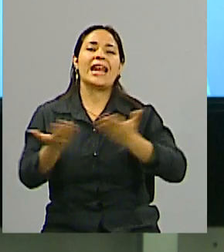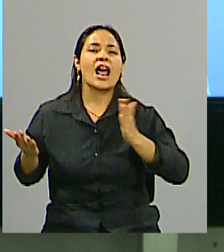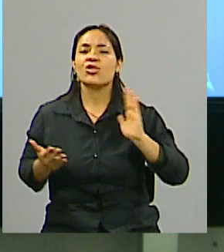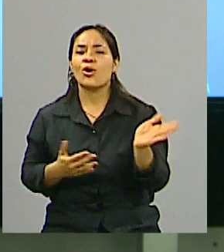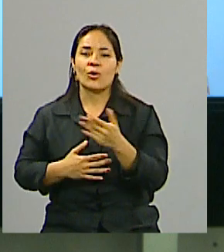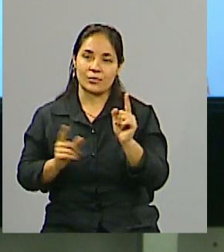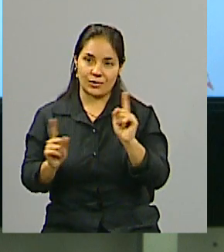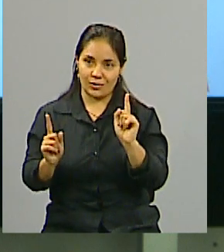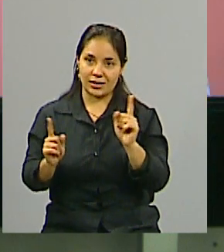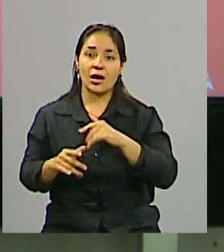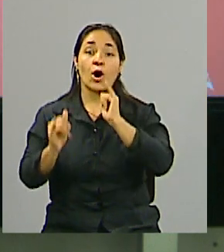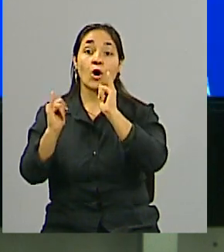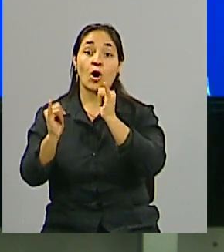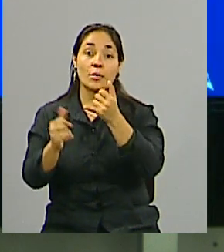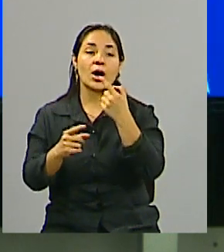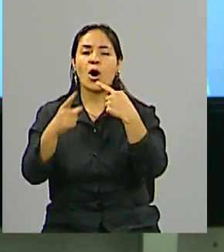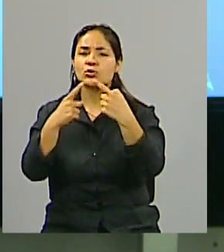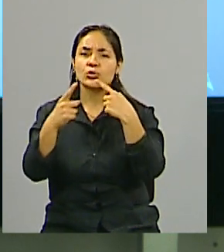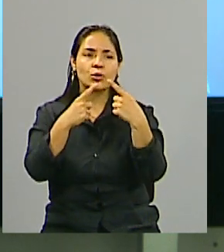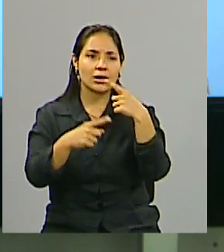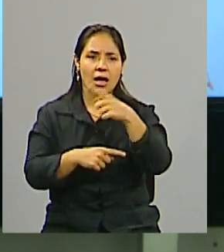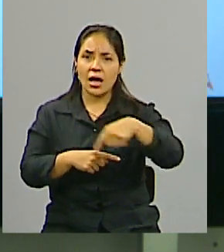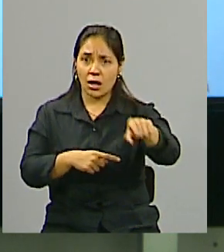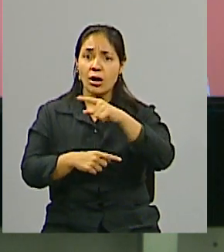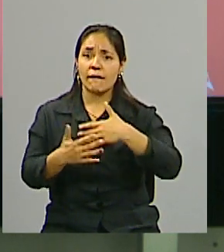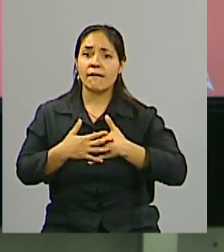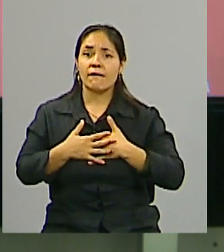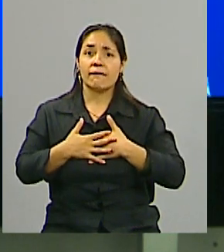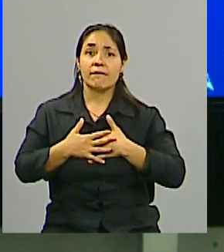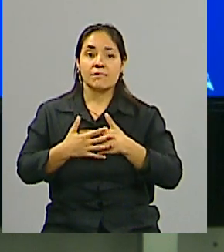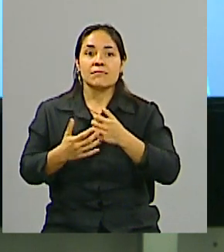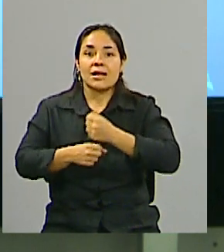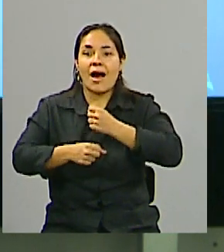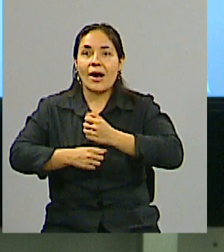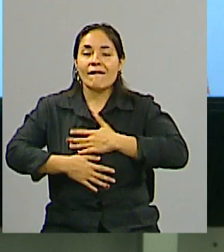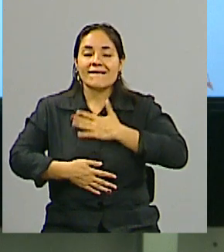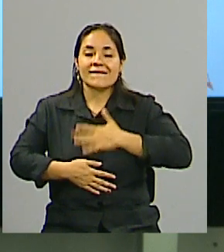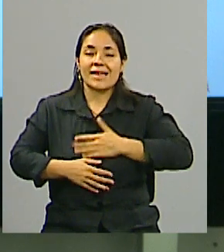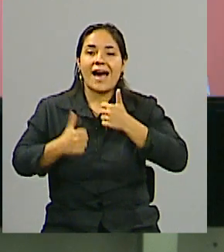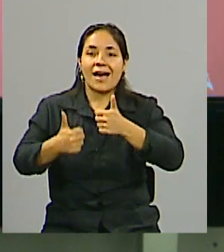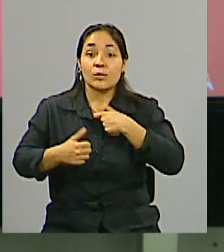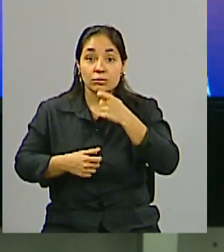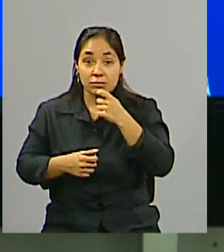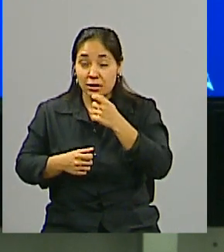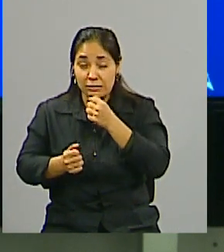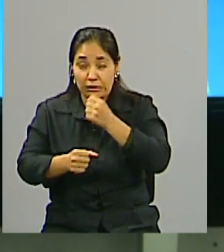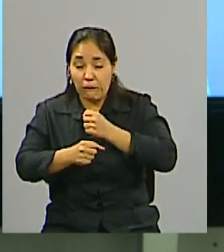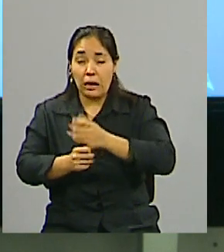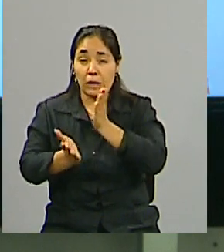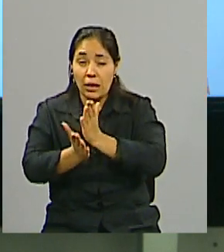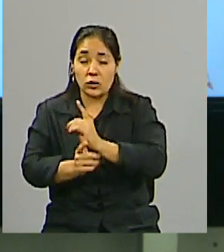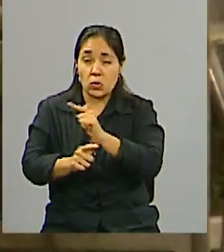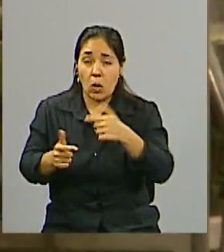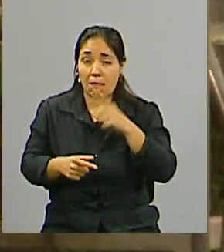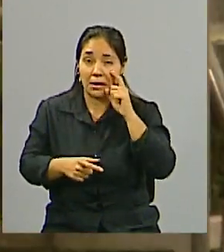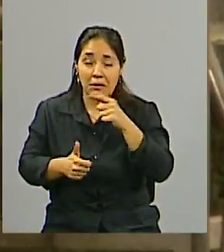porque muchos de los jóvenes que nosotros entrevistamos están felices solo por tener un trabajo, en las peores condiciones y con los riesgos